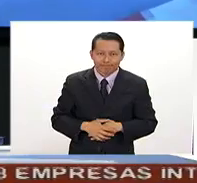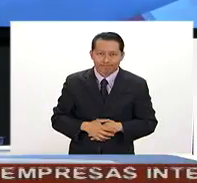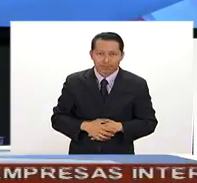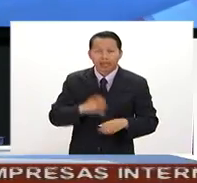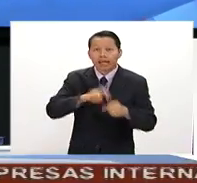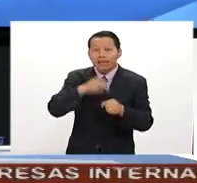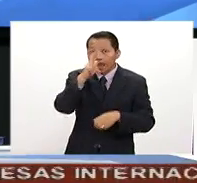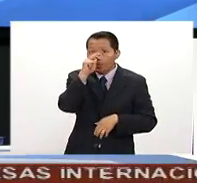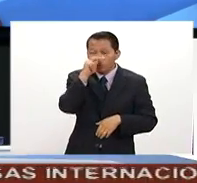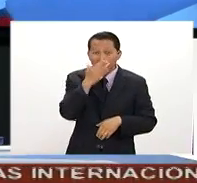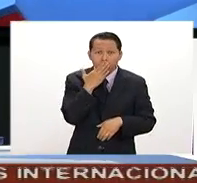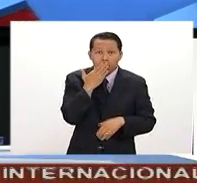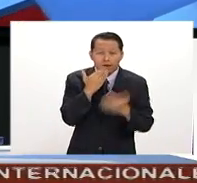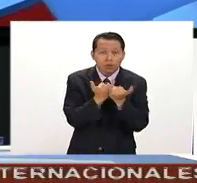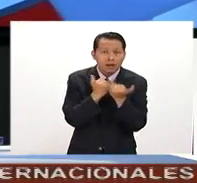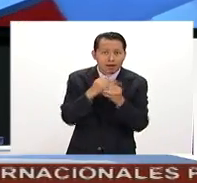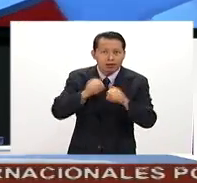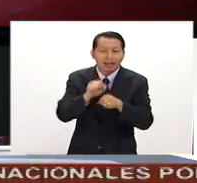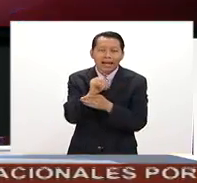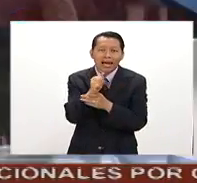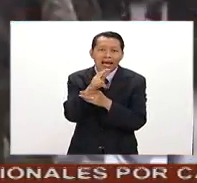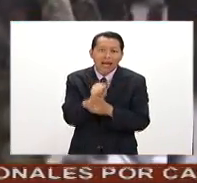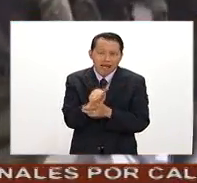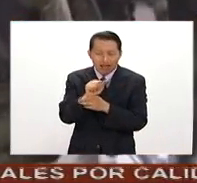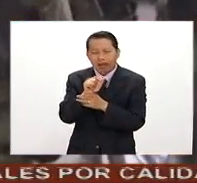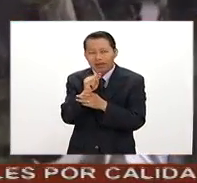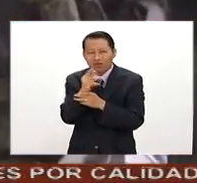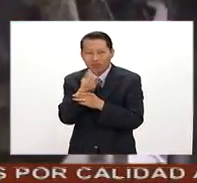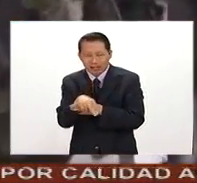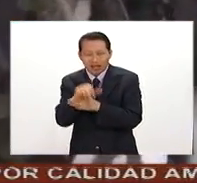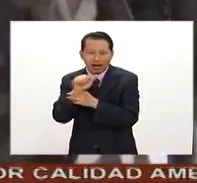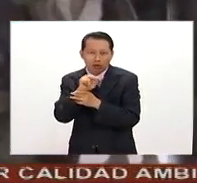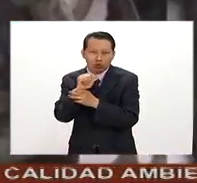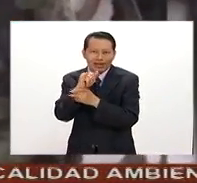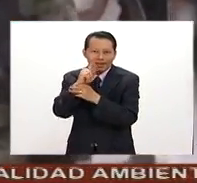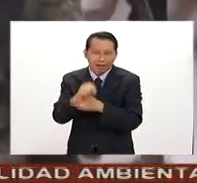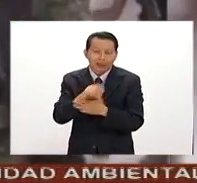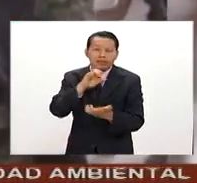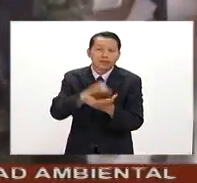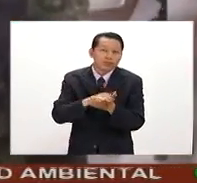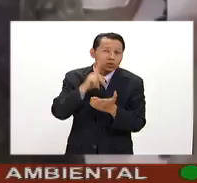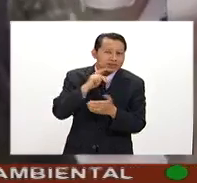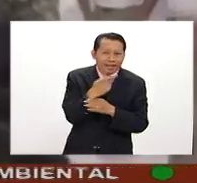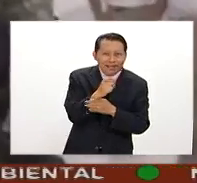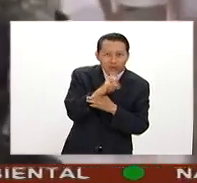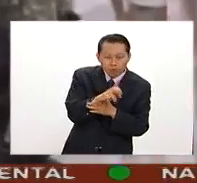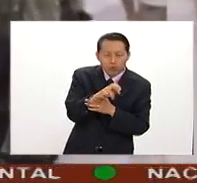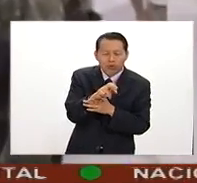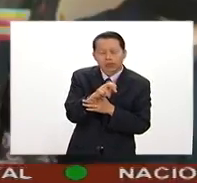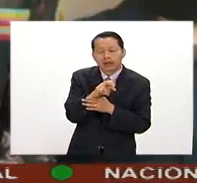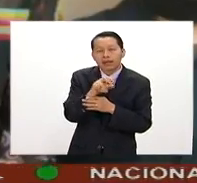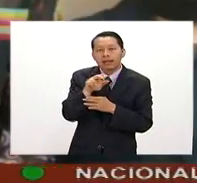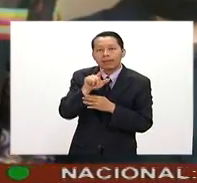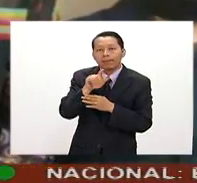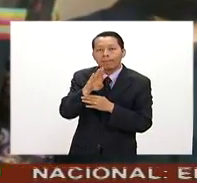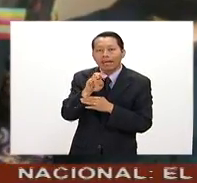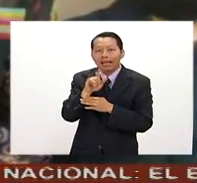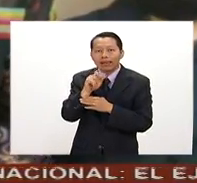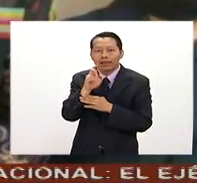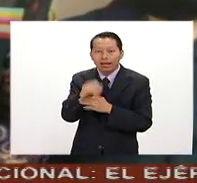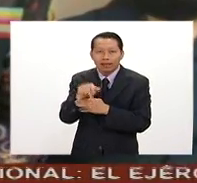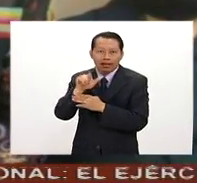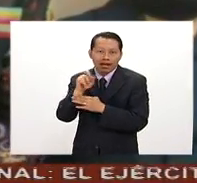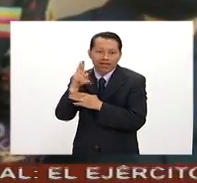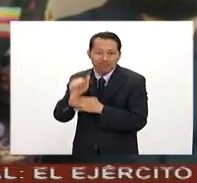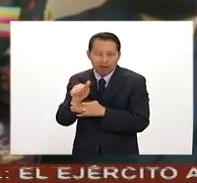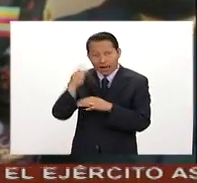En Hermosillo, Sonora, fue detenida Clara Elena Laborín Archuleta, esposa del capo Héctor Beltrán Leiva. Es señalada como lideresa